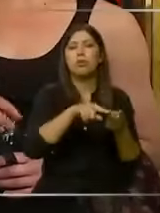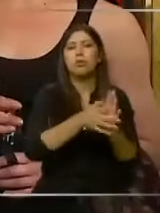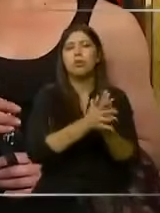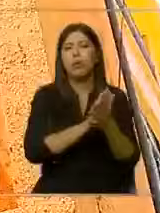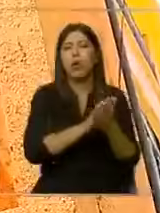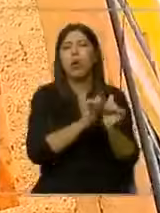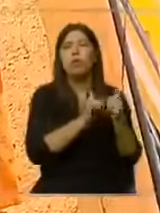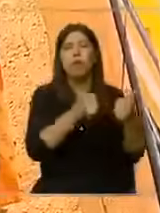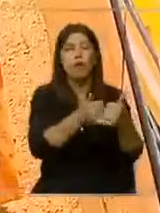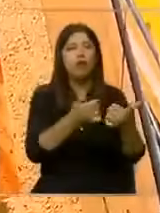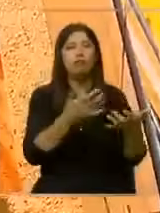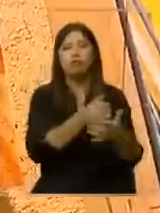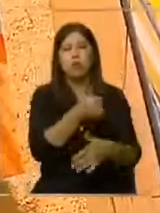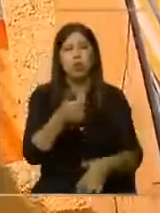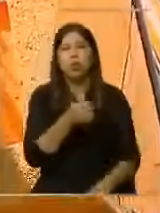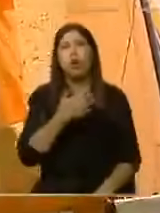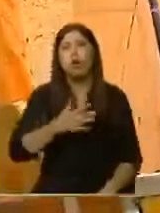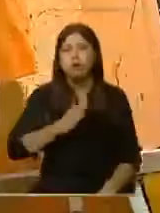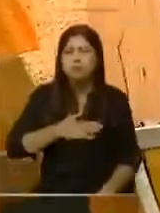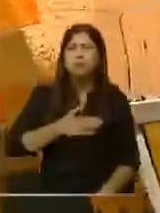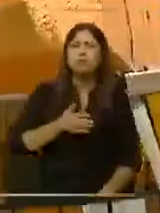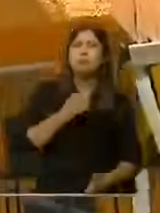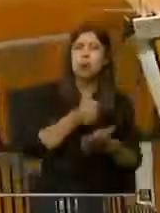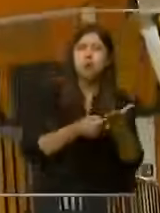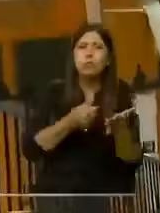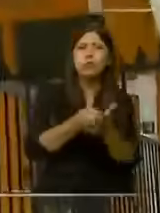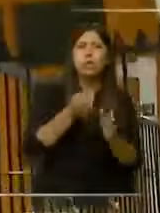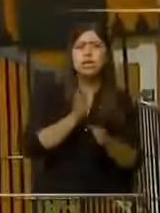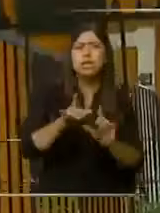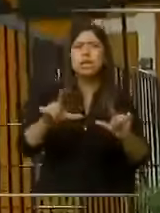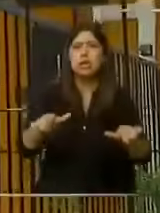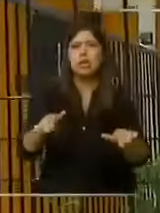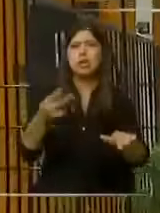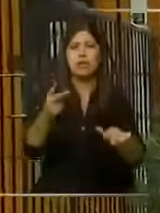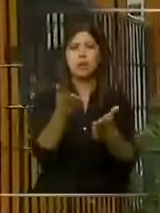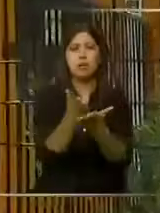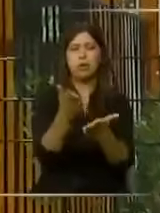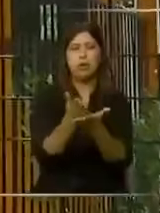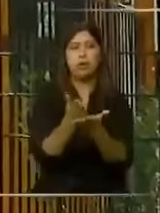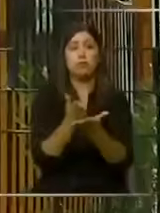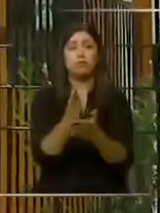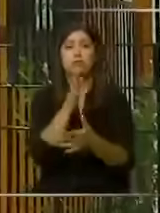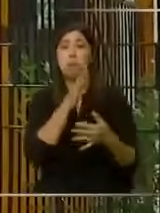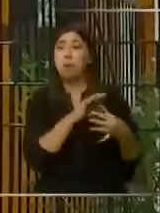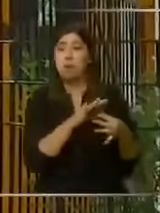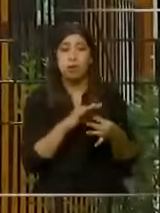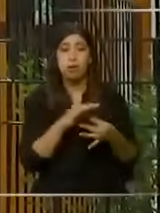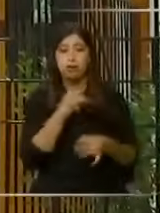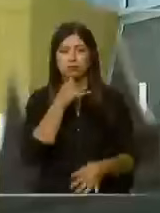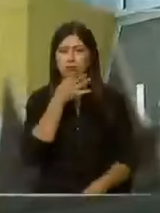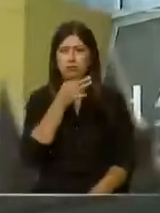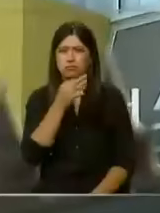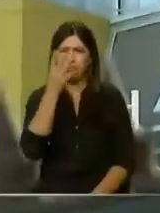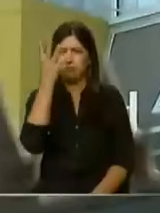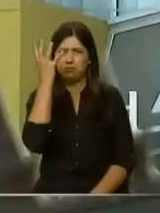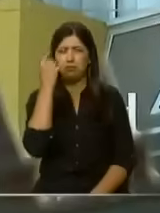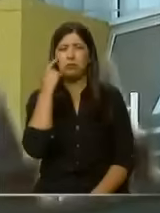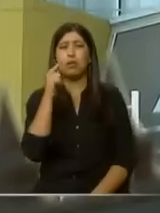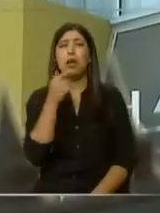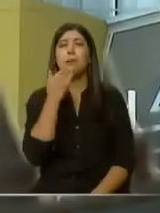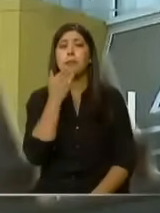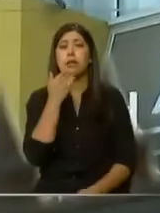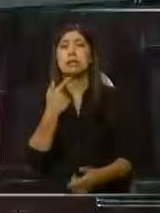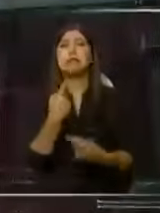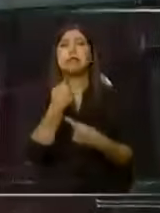mantener estos terrenos. Los motivos aún parecen ser desconocidos e injustificados. La comunidad acusa una desarticulación nefasta para los niños